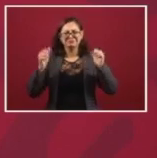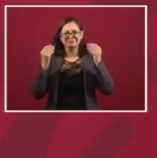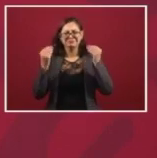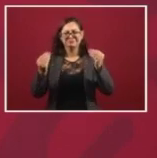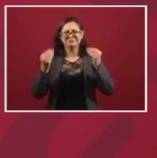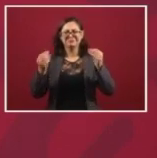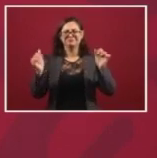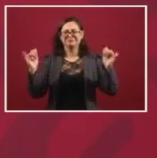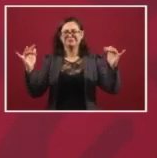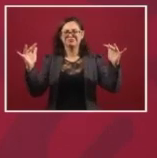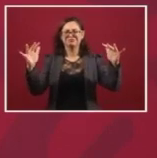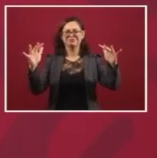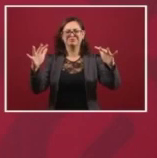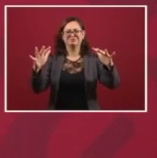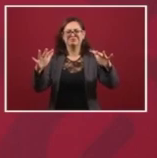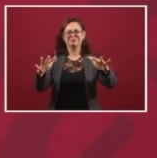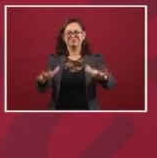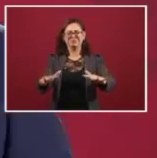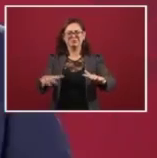ahí.